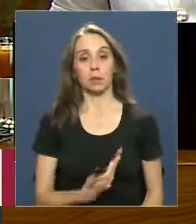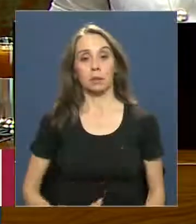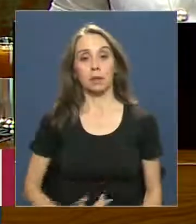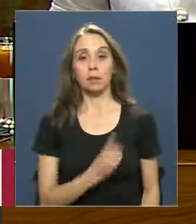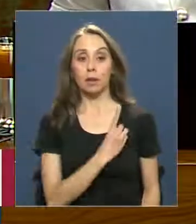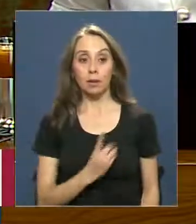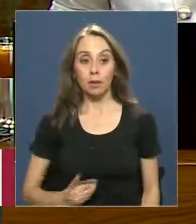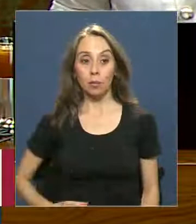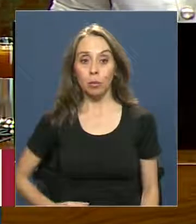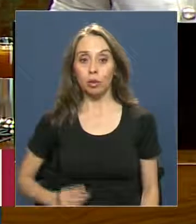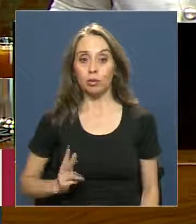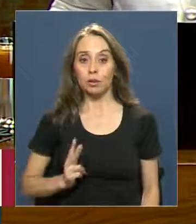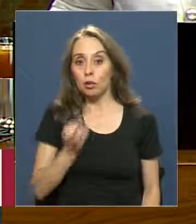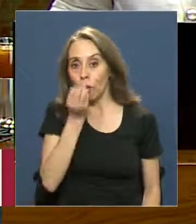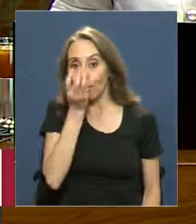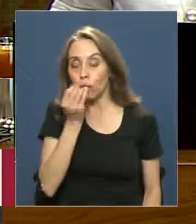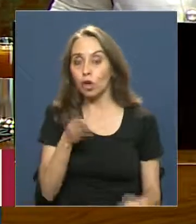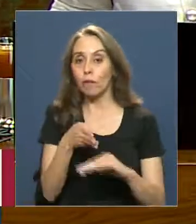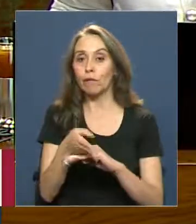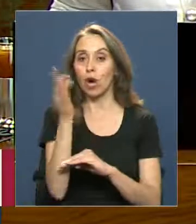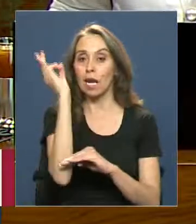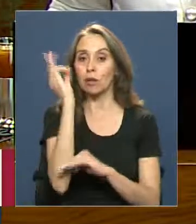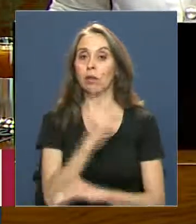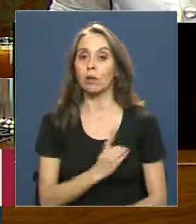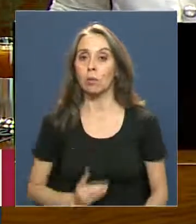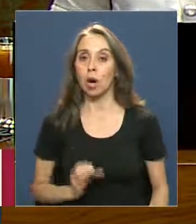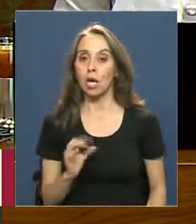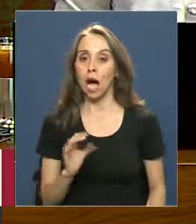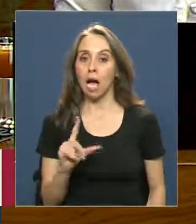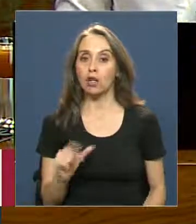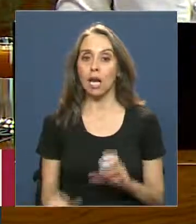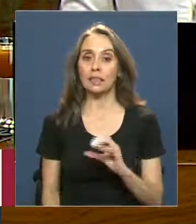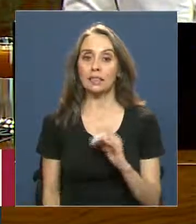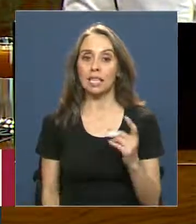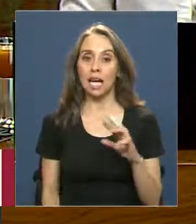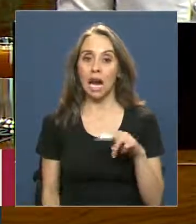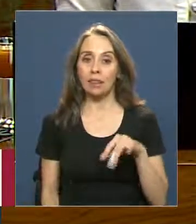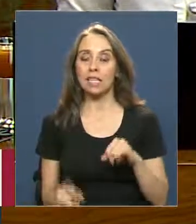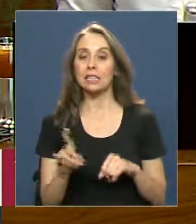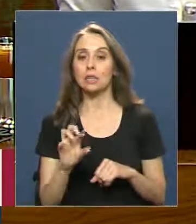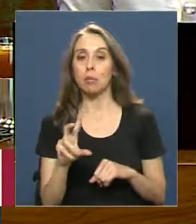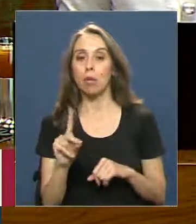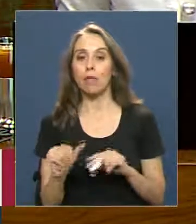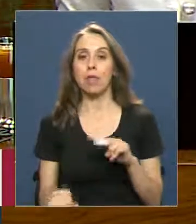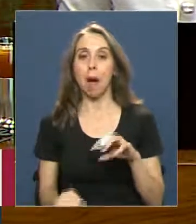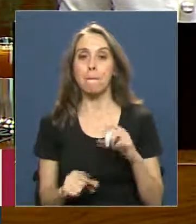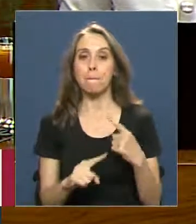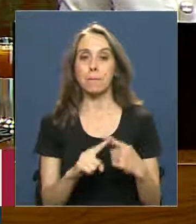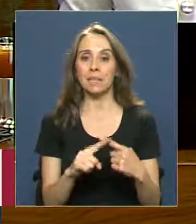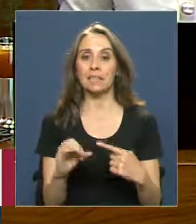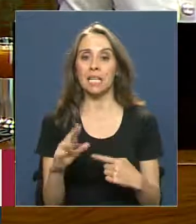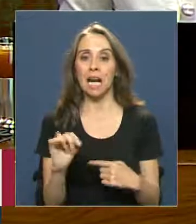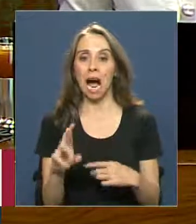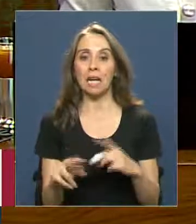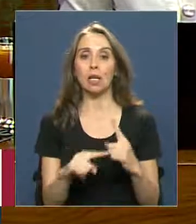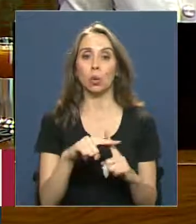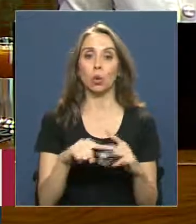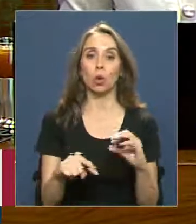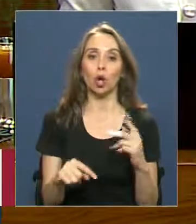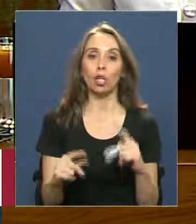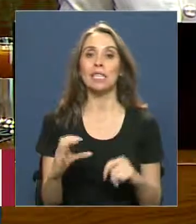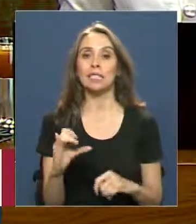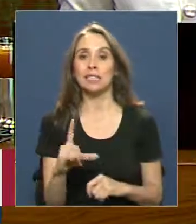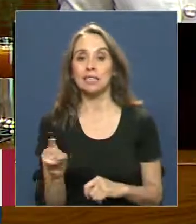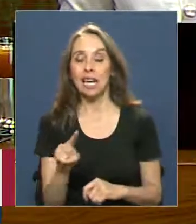señor Flores y con la asistencia de la diputada señora Cariola, Chicardini, Sepúlveda y Mix, y de los diputados señores Carter, Cuscoque, Celis, don